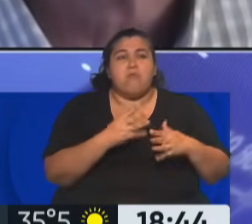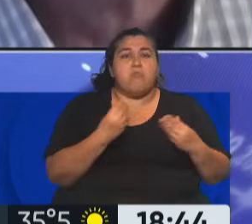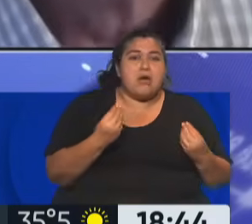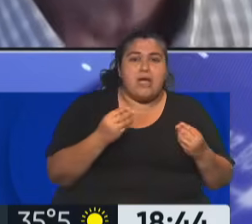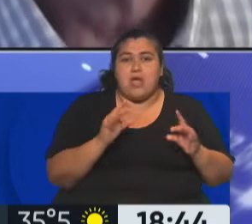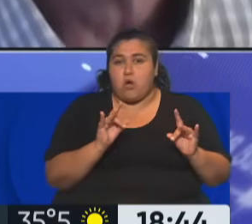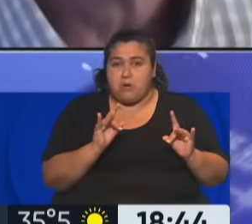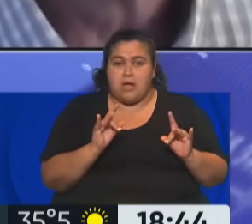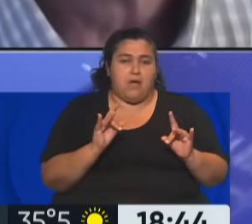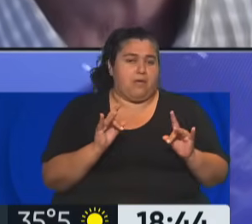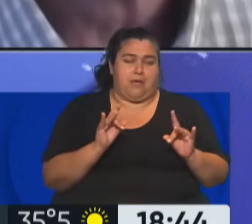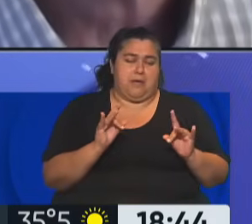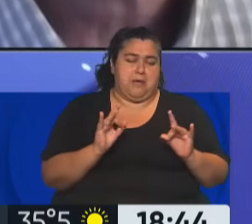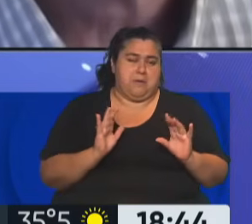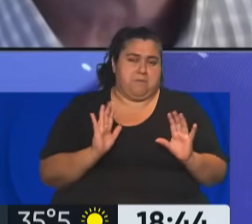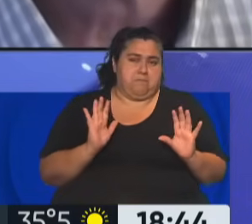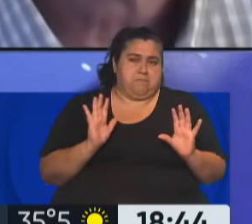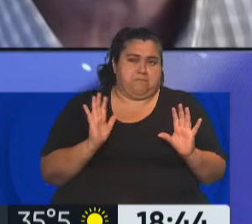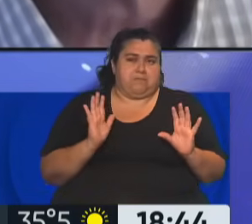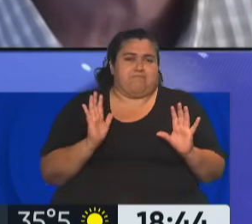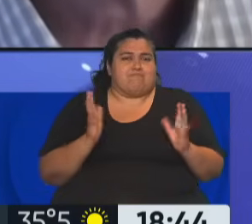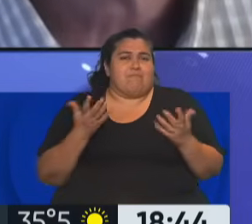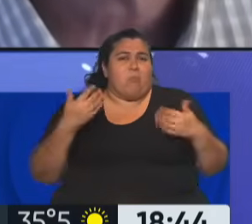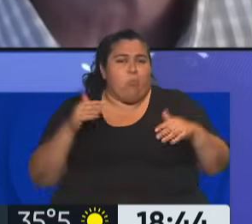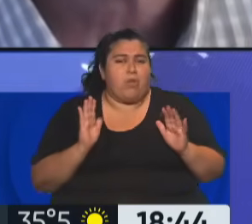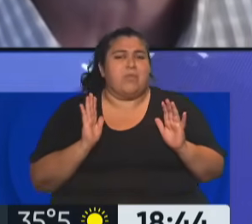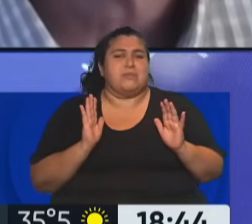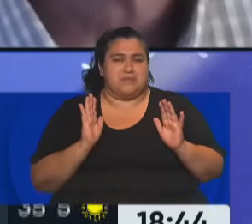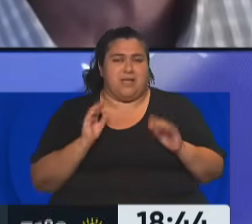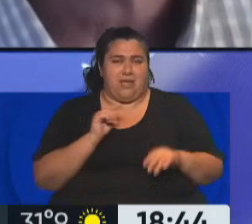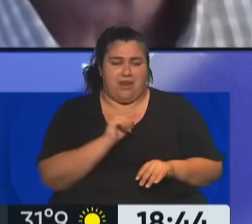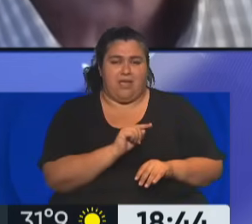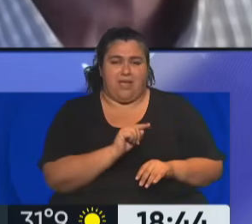complicada, no se descarta la posibilidad de que pueda recurrirse